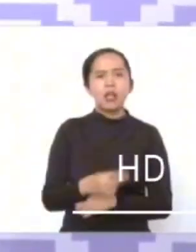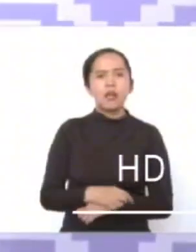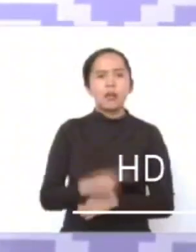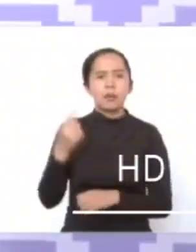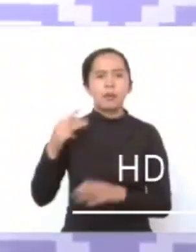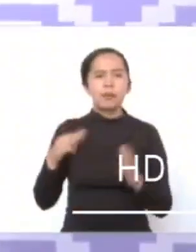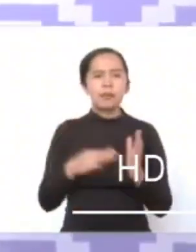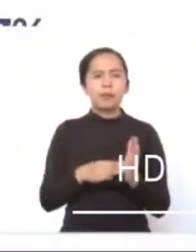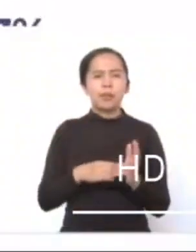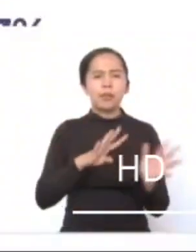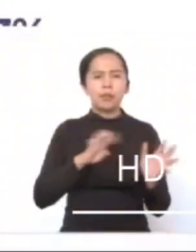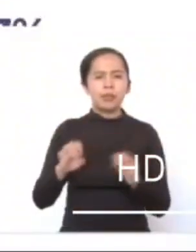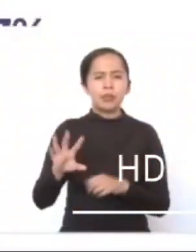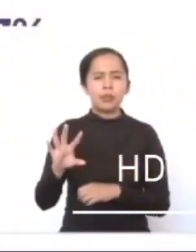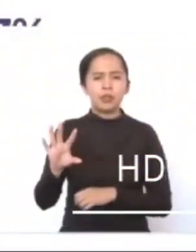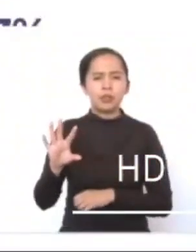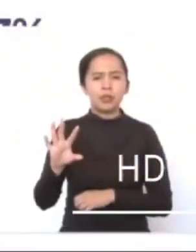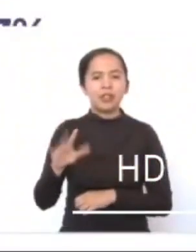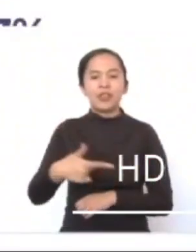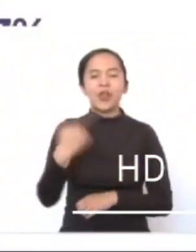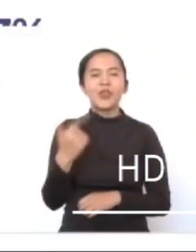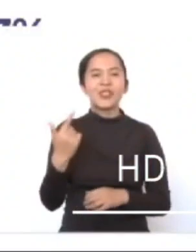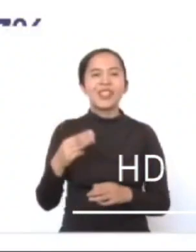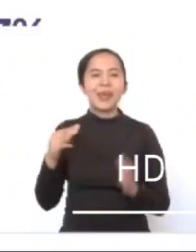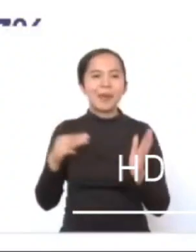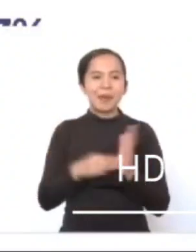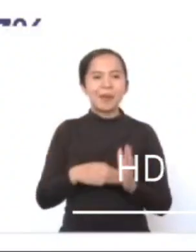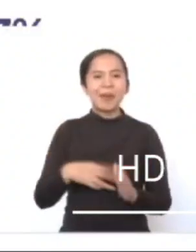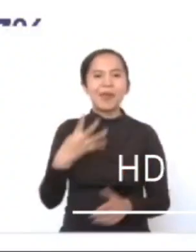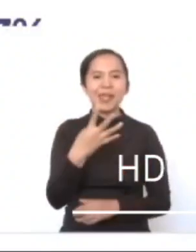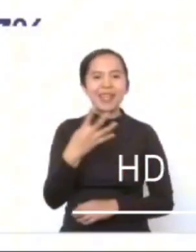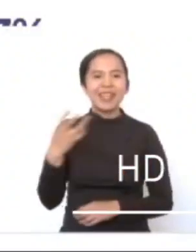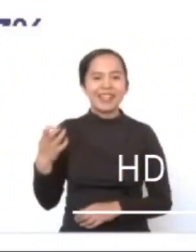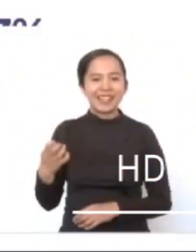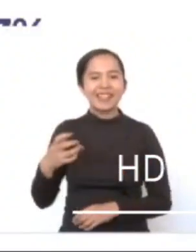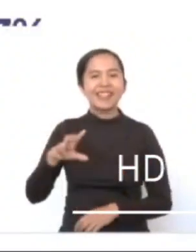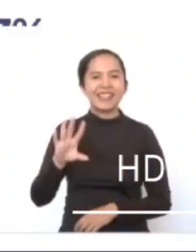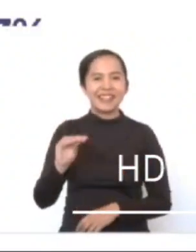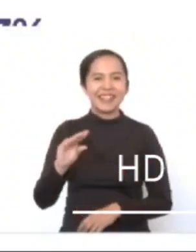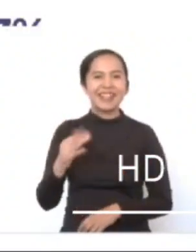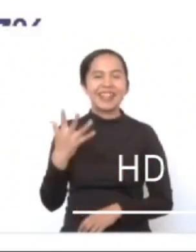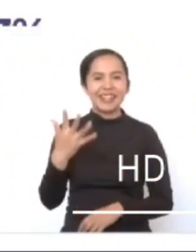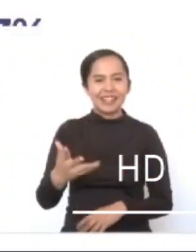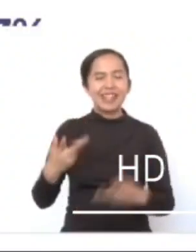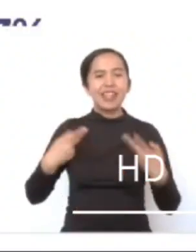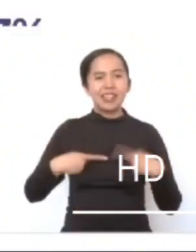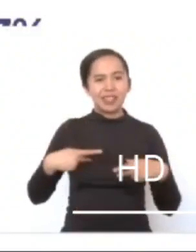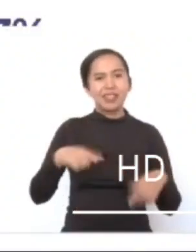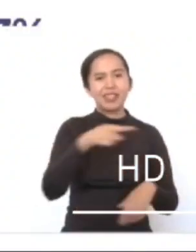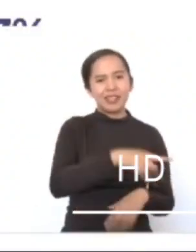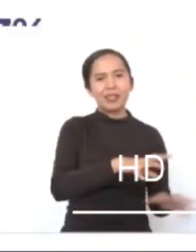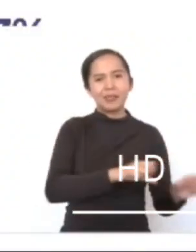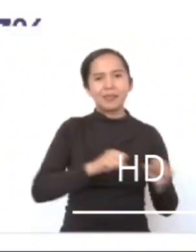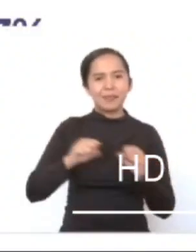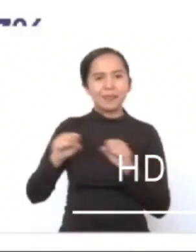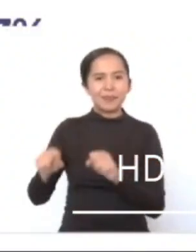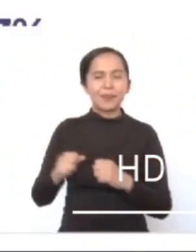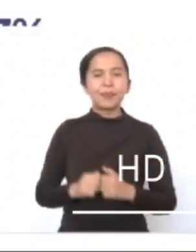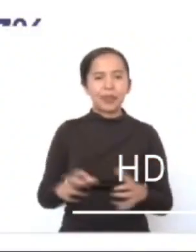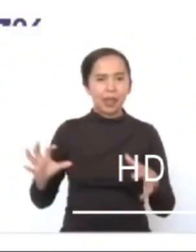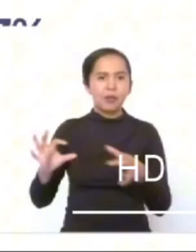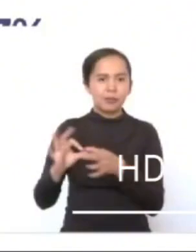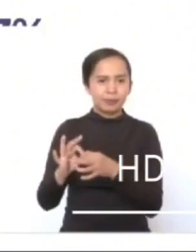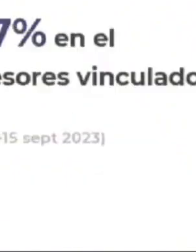12.495 agresores de mujeres. Esto incluye todos los delitos en contra de las mujeres.